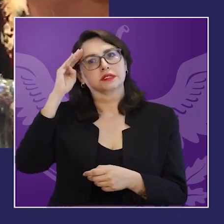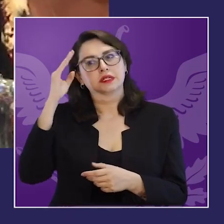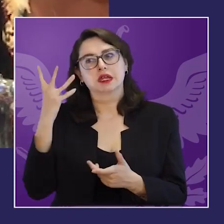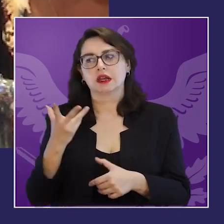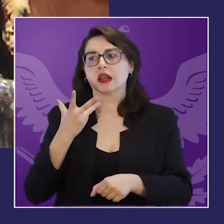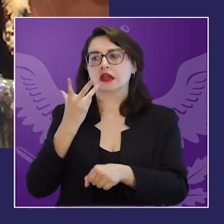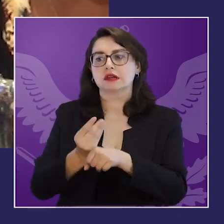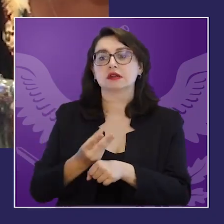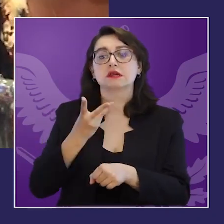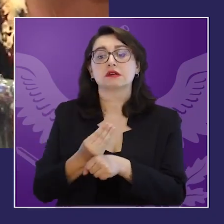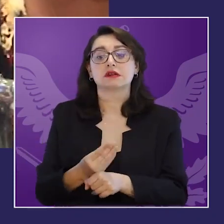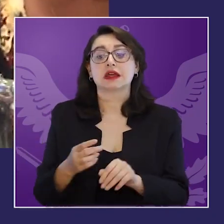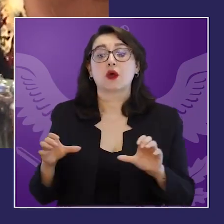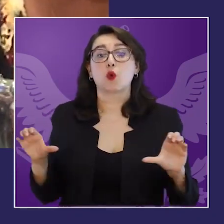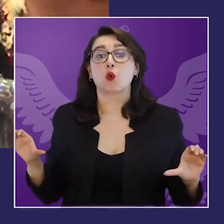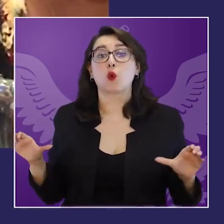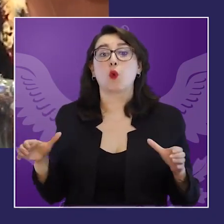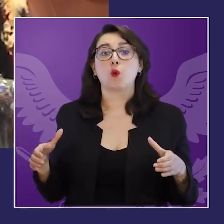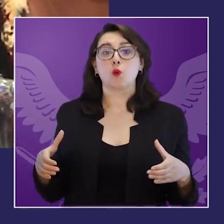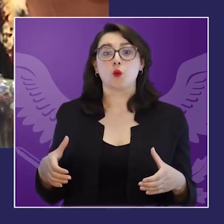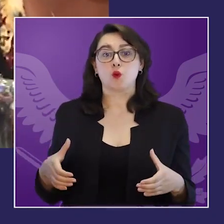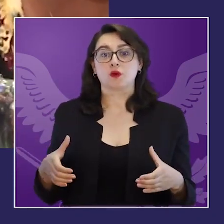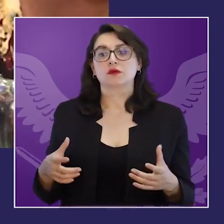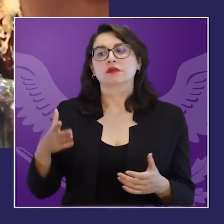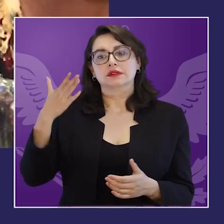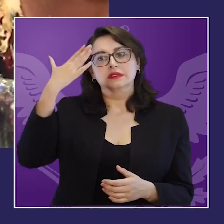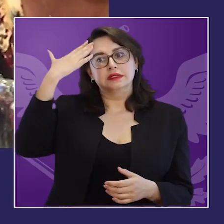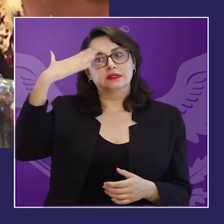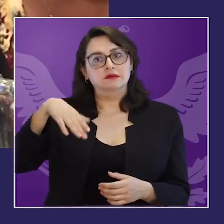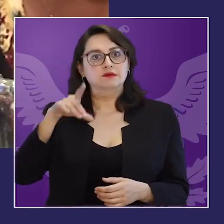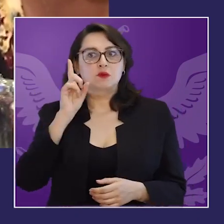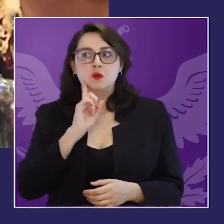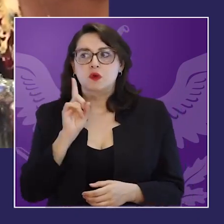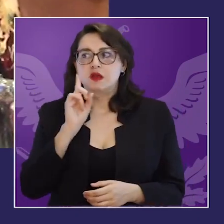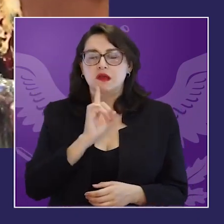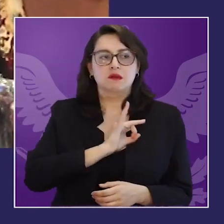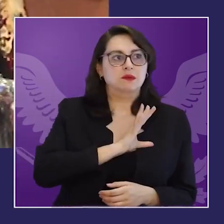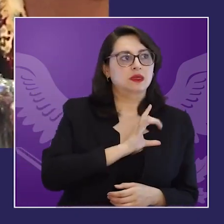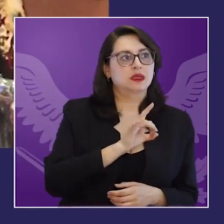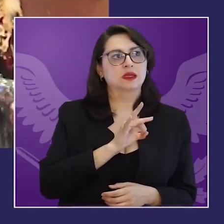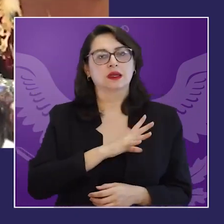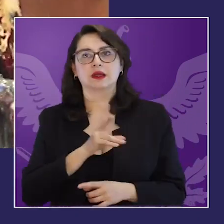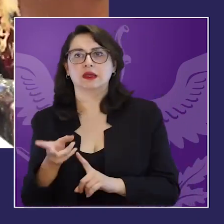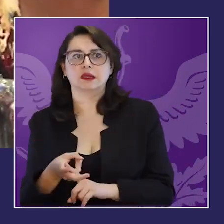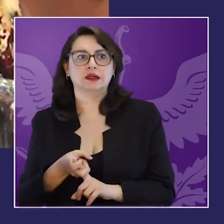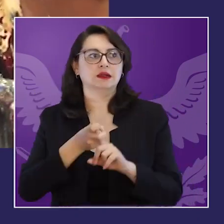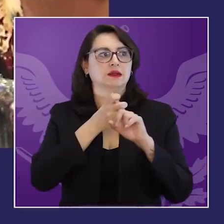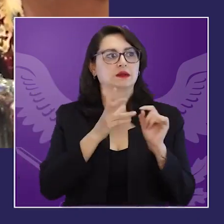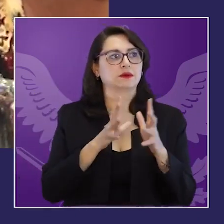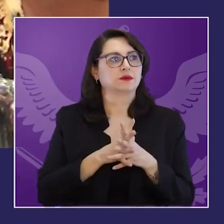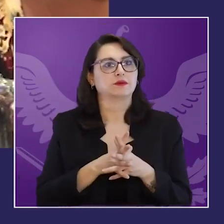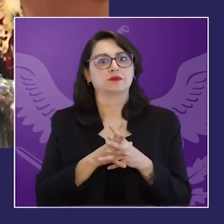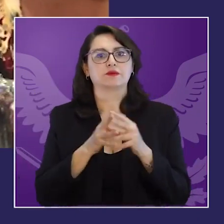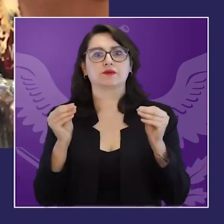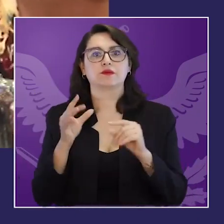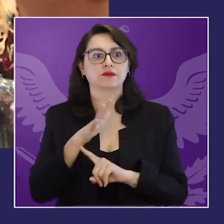esa verdad y en ese relato empezamos a construir también un relato sanador para esas comunidades que saben que las